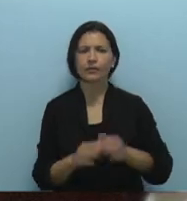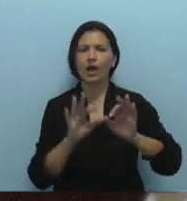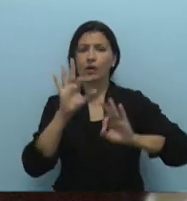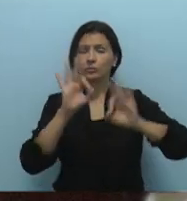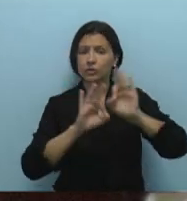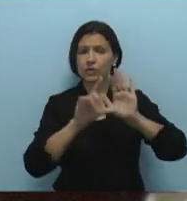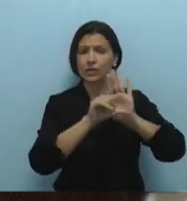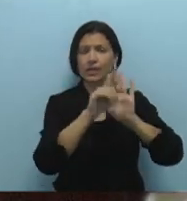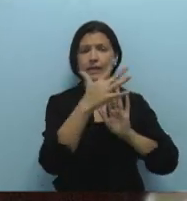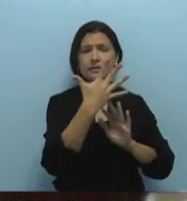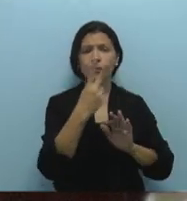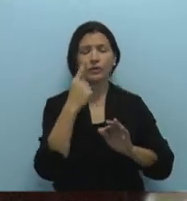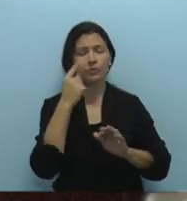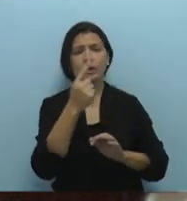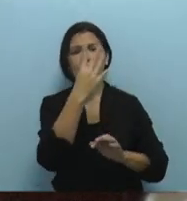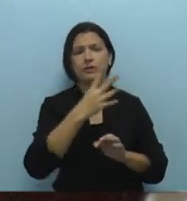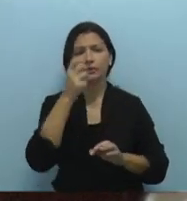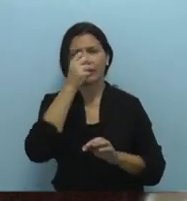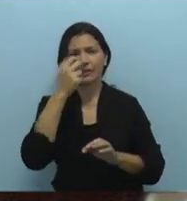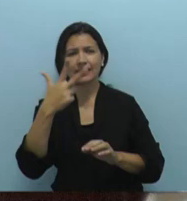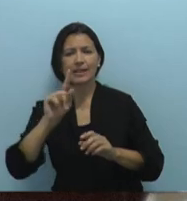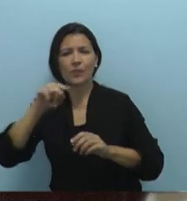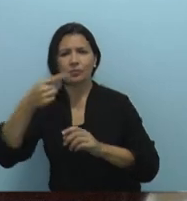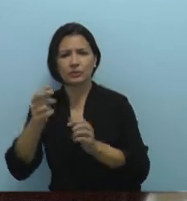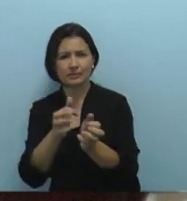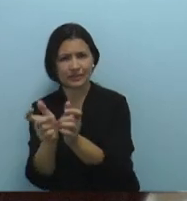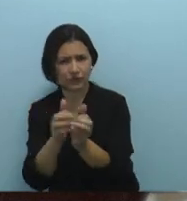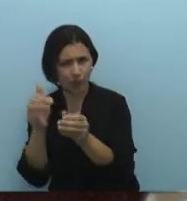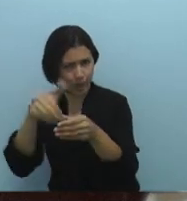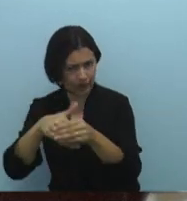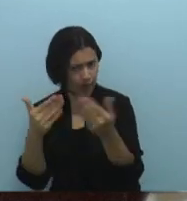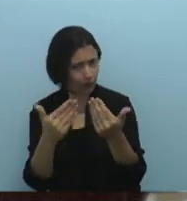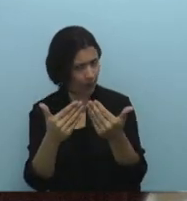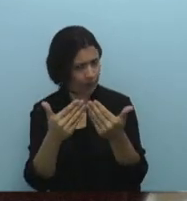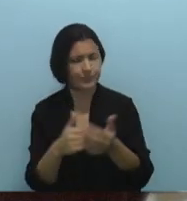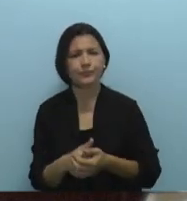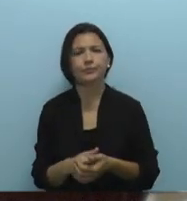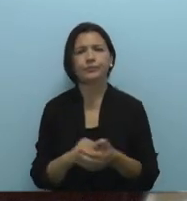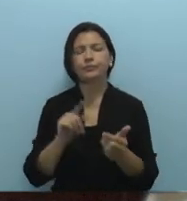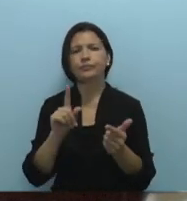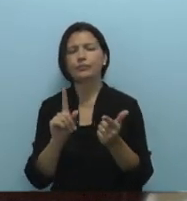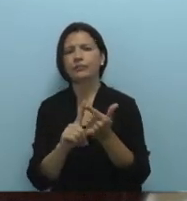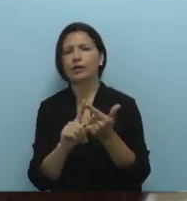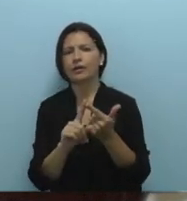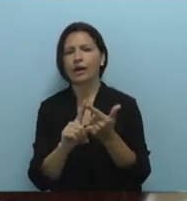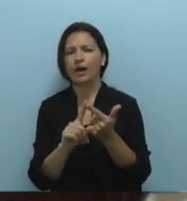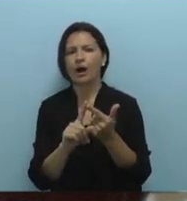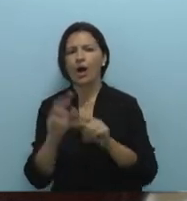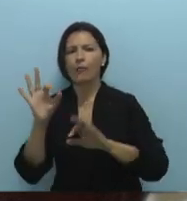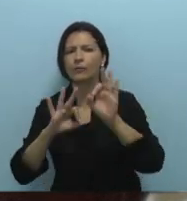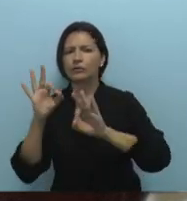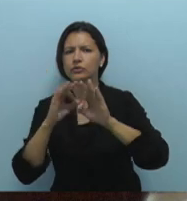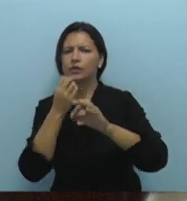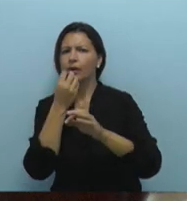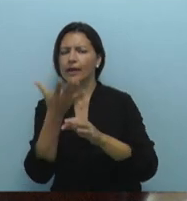ley 52.423, una preferencia para una sesión, y para dar ingreso a un proyecto